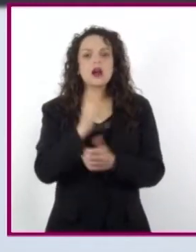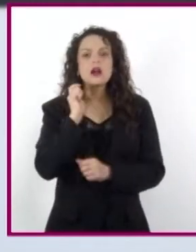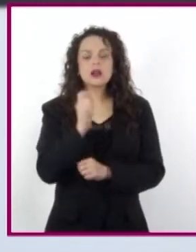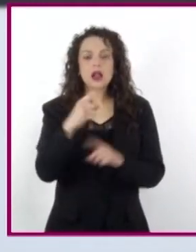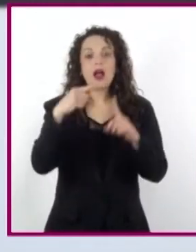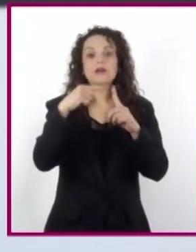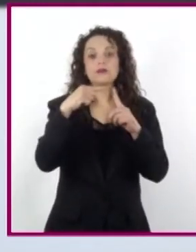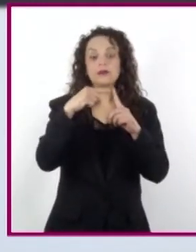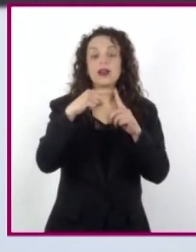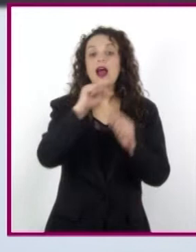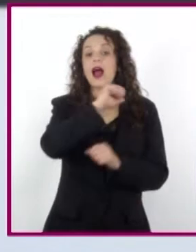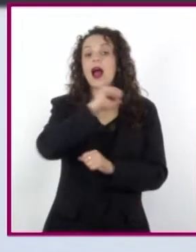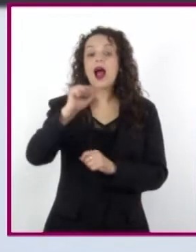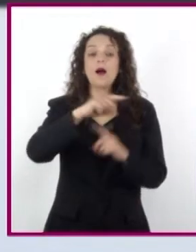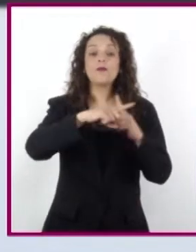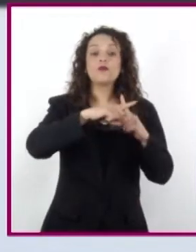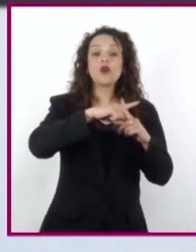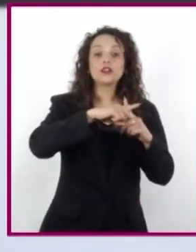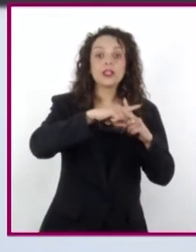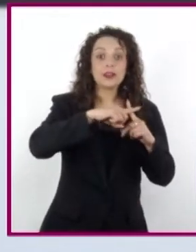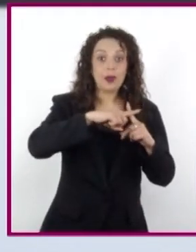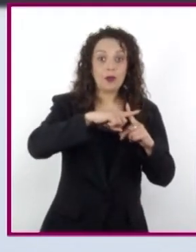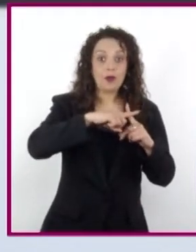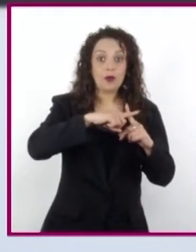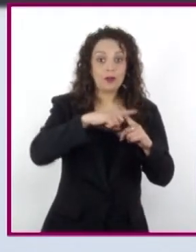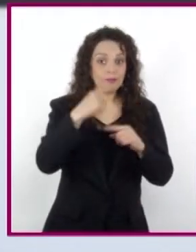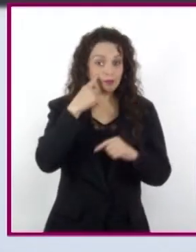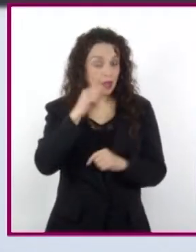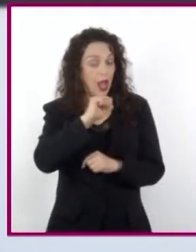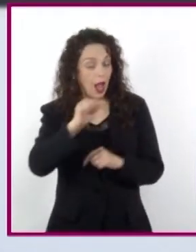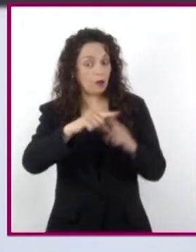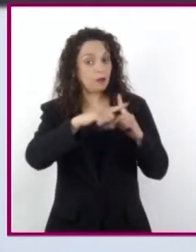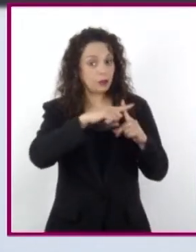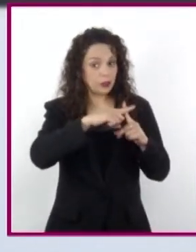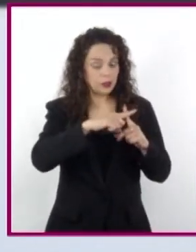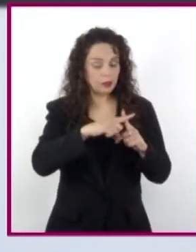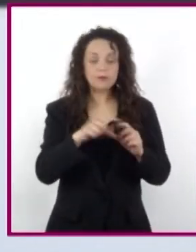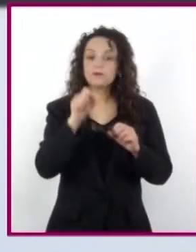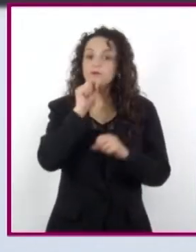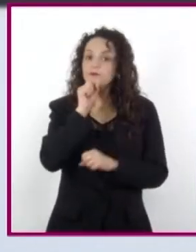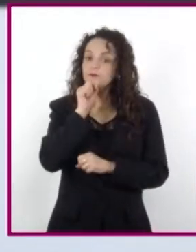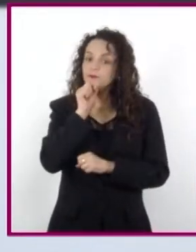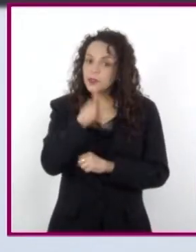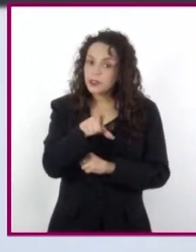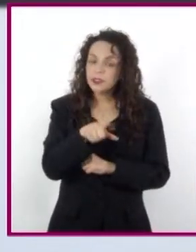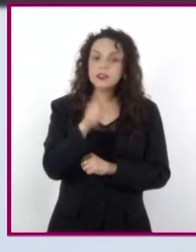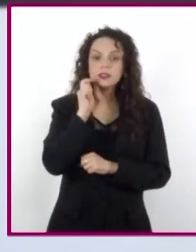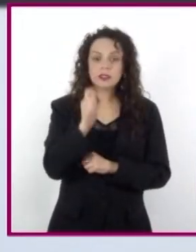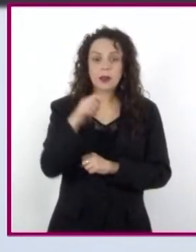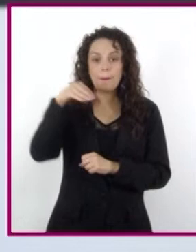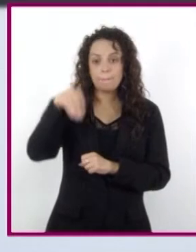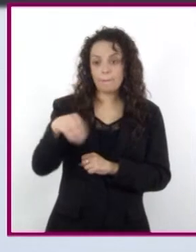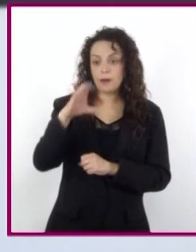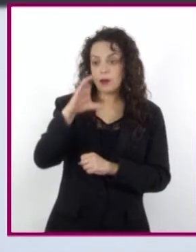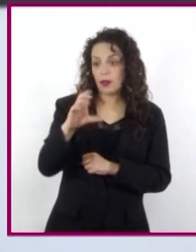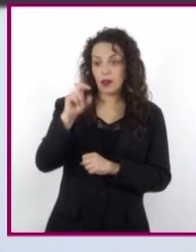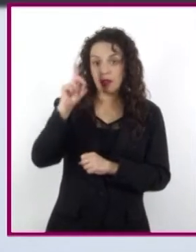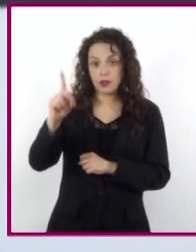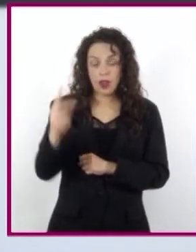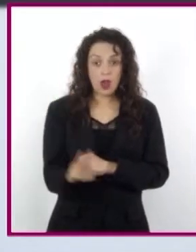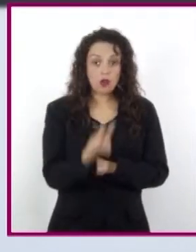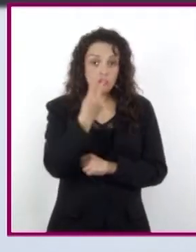divisores positivos. También podemos decir que el máximo común divisor de dos